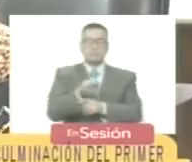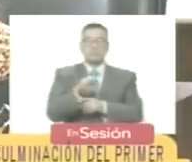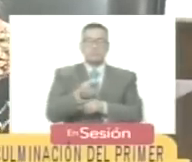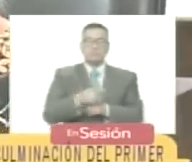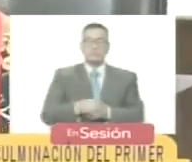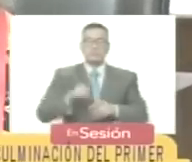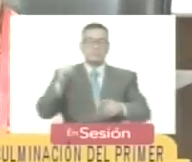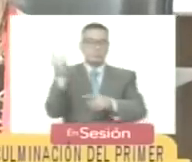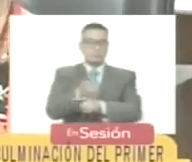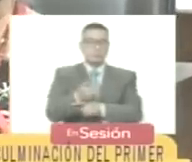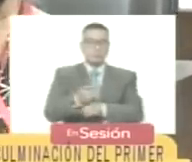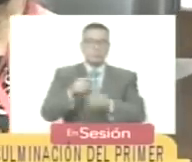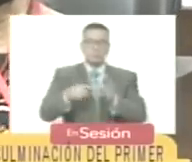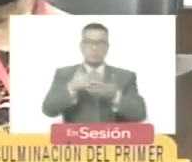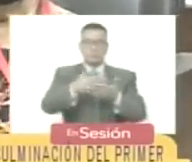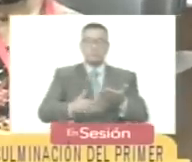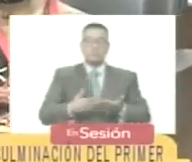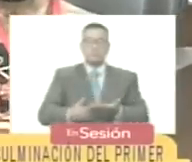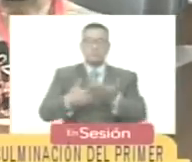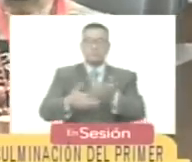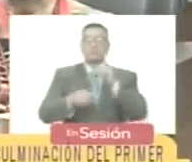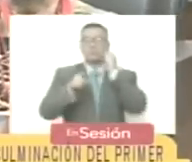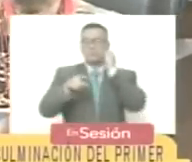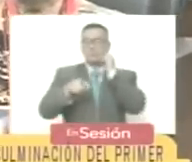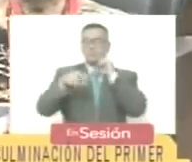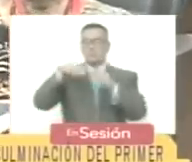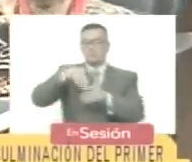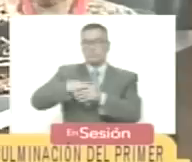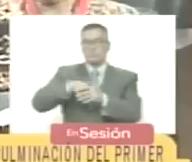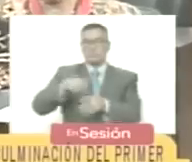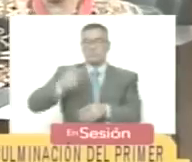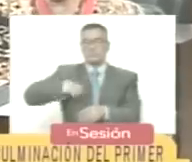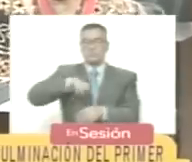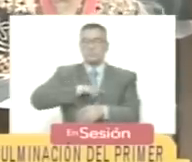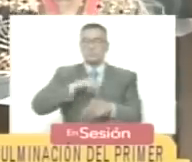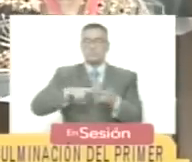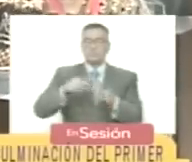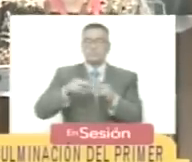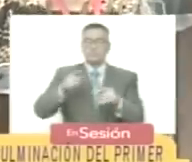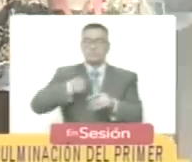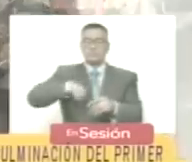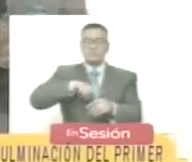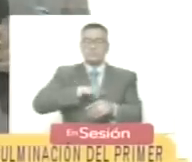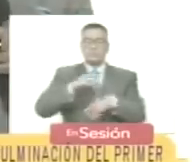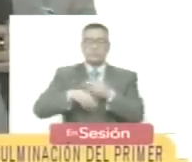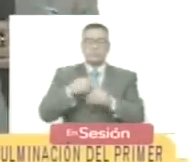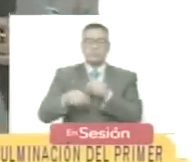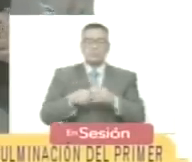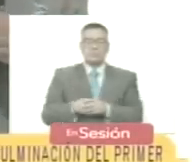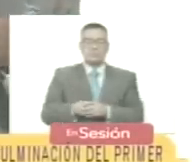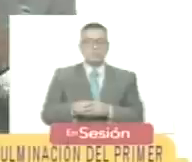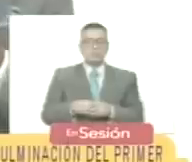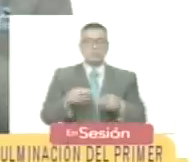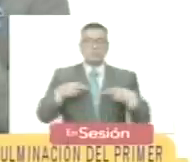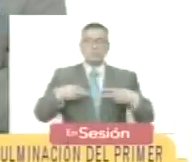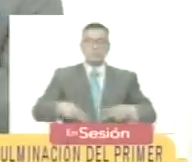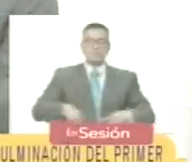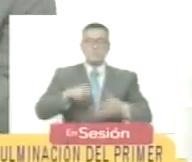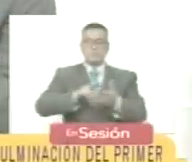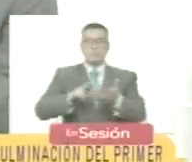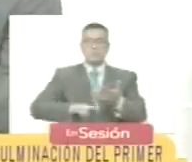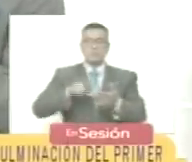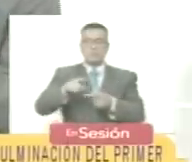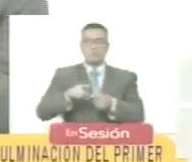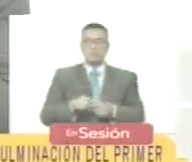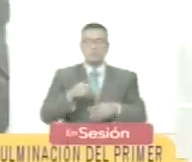la obligatoria rendición de cuentas a quienes votaron por nosotras y por nosotros, se convierte en viva letra de